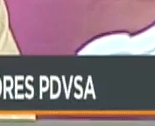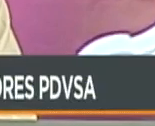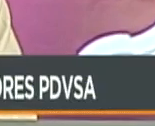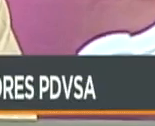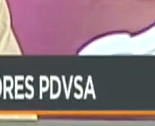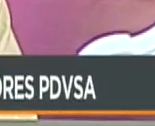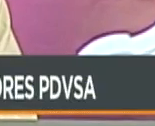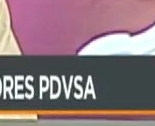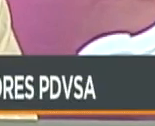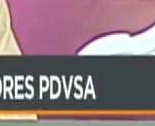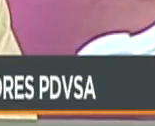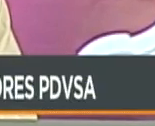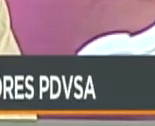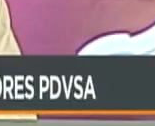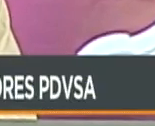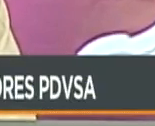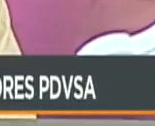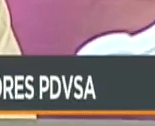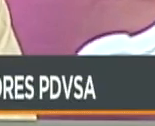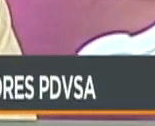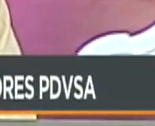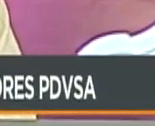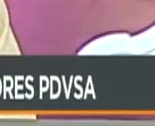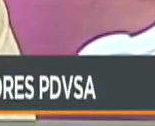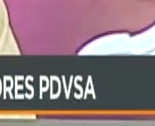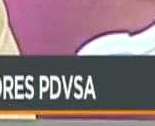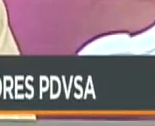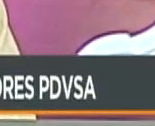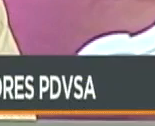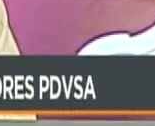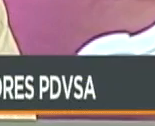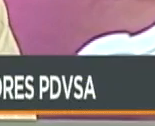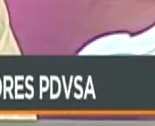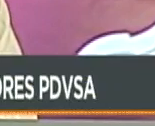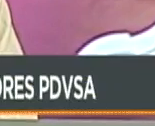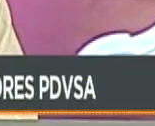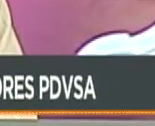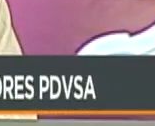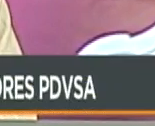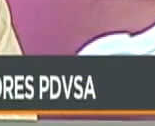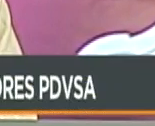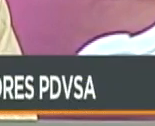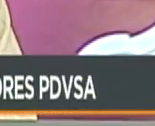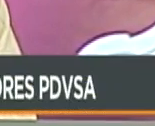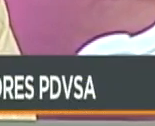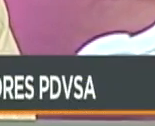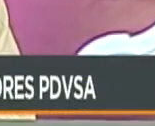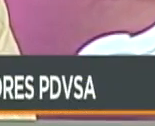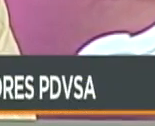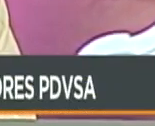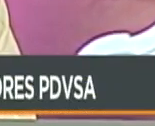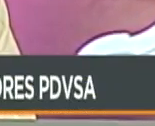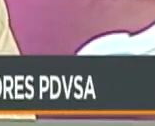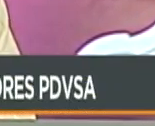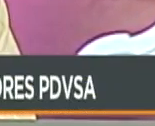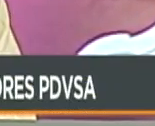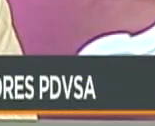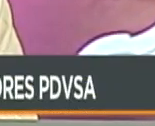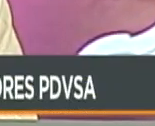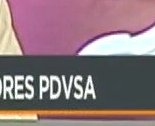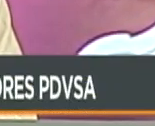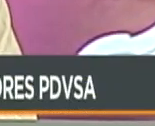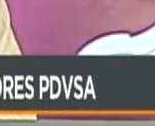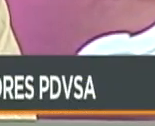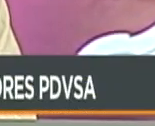dirección con una nueva ética, con nuevos métodos y con una poderosa contraloría